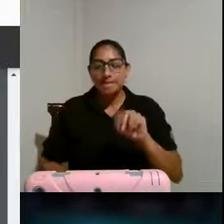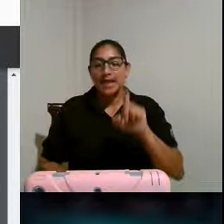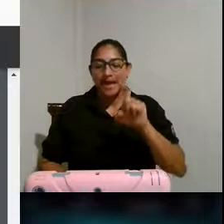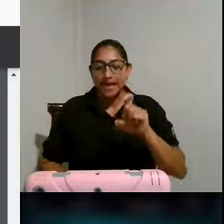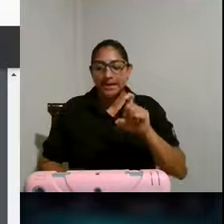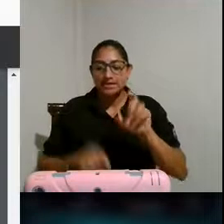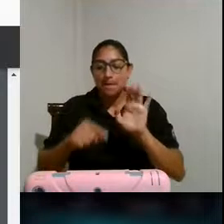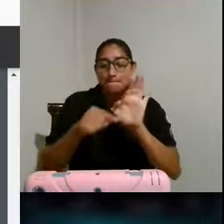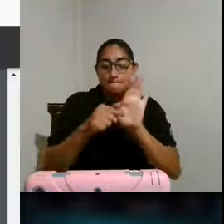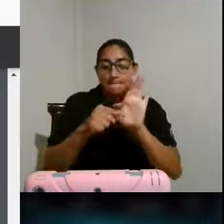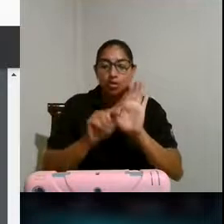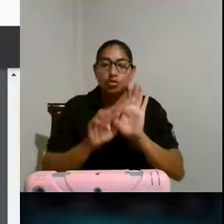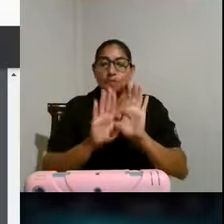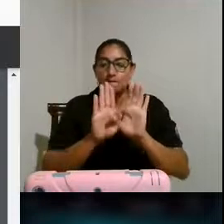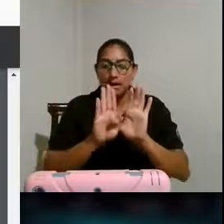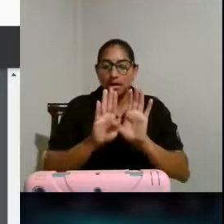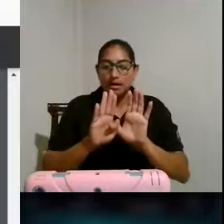hasta ahí?